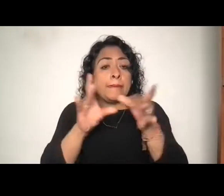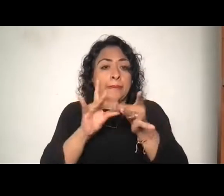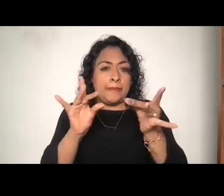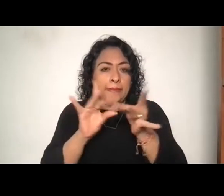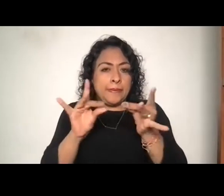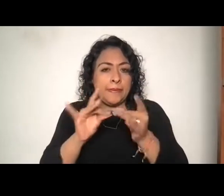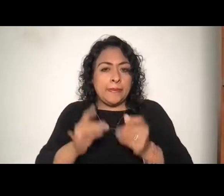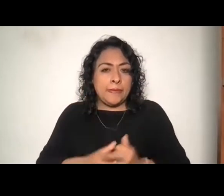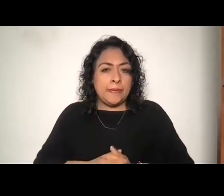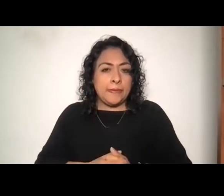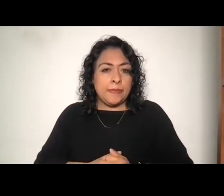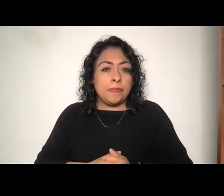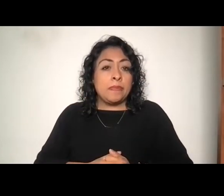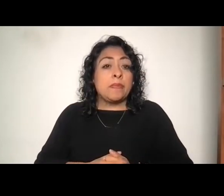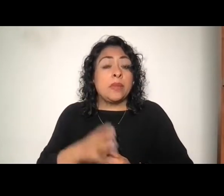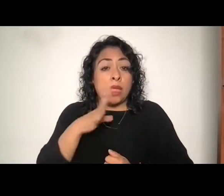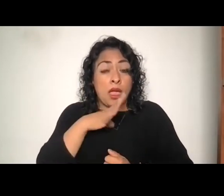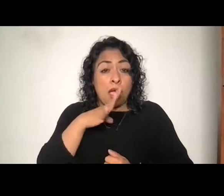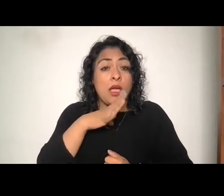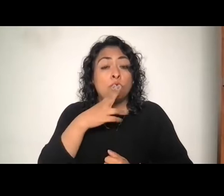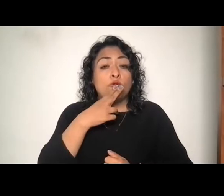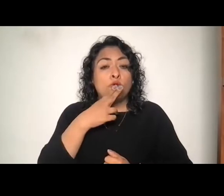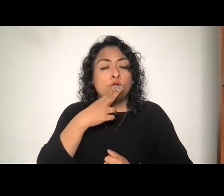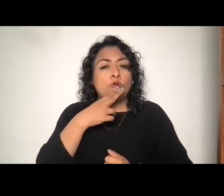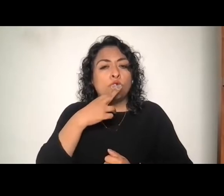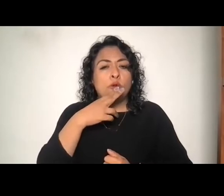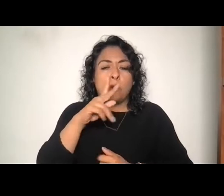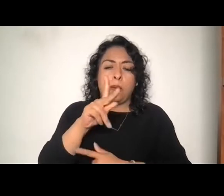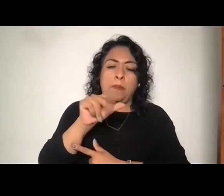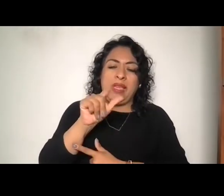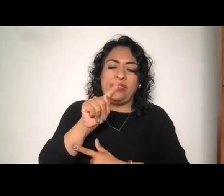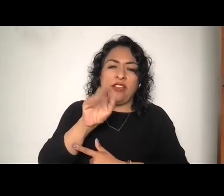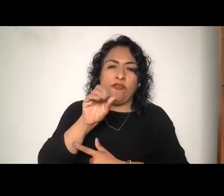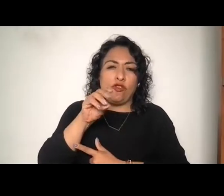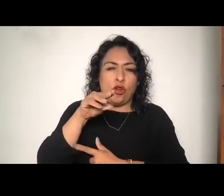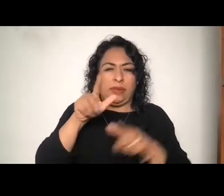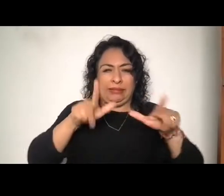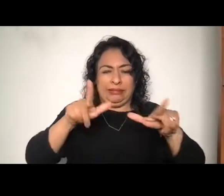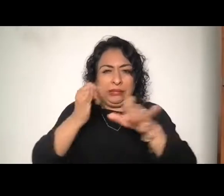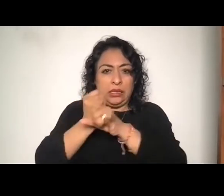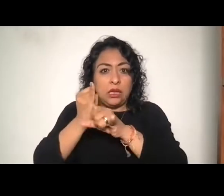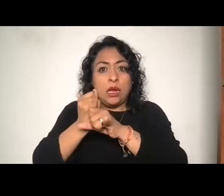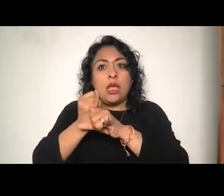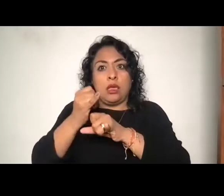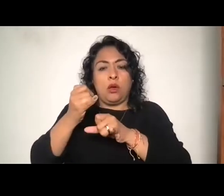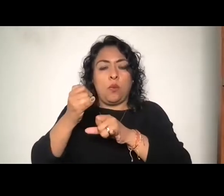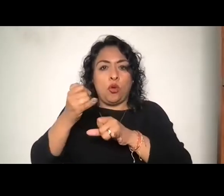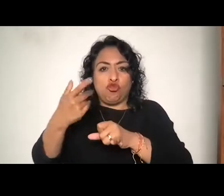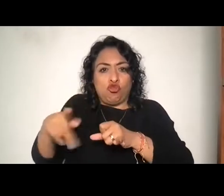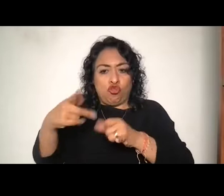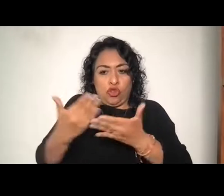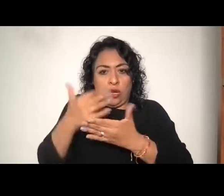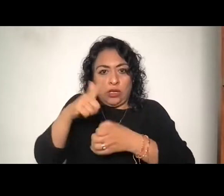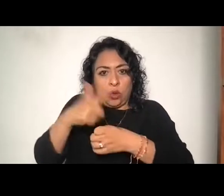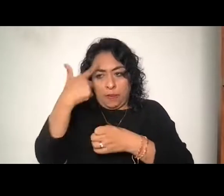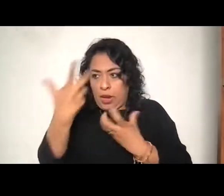si hay plataformas públicas nacionales para poder hacer conjuntamente el trabajo de las organizaciones.